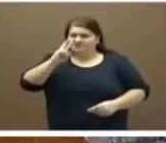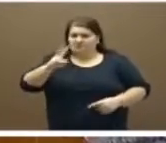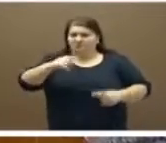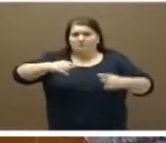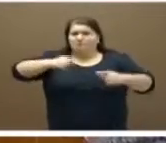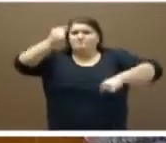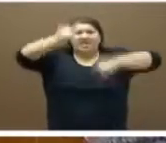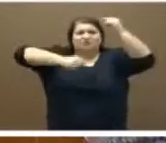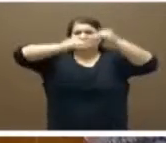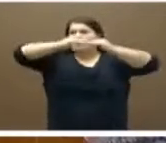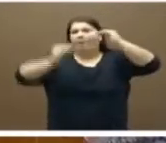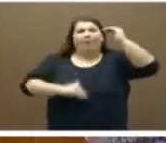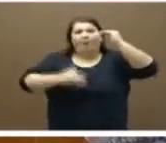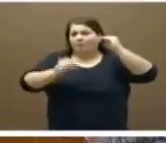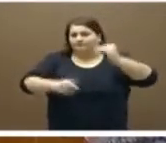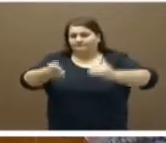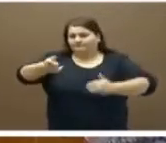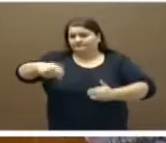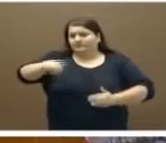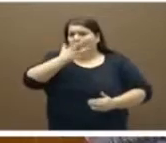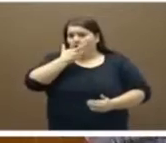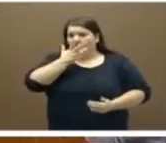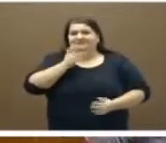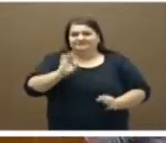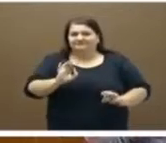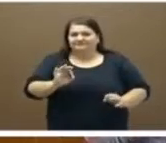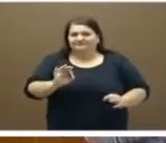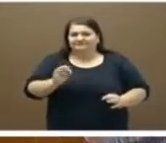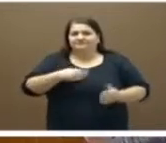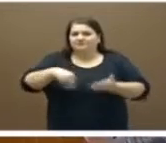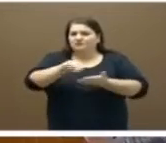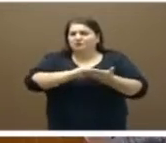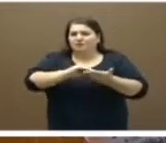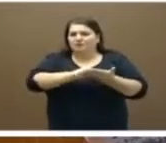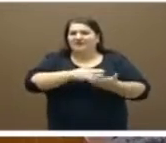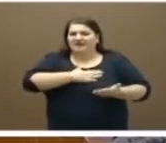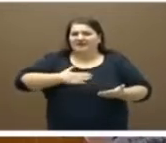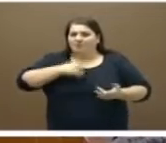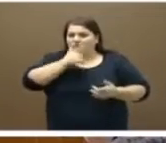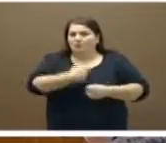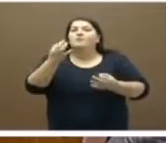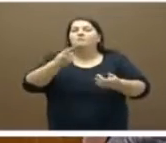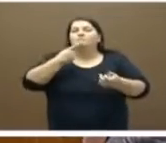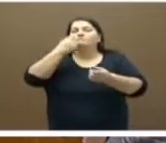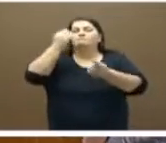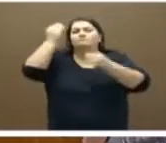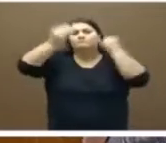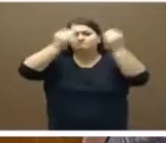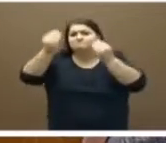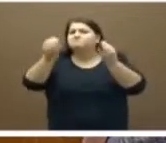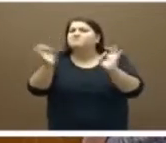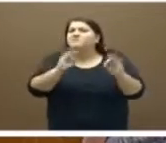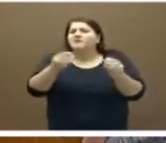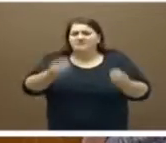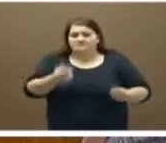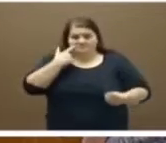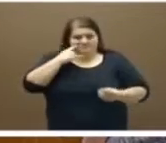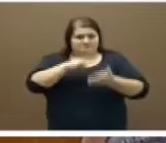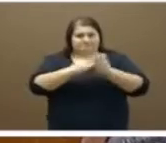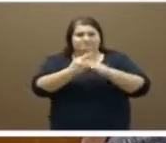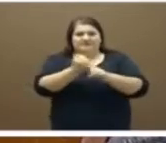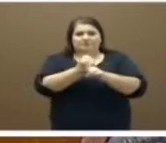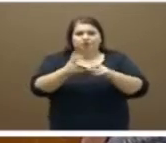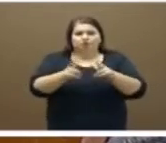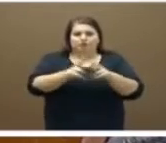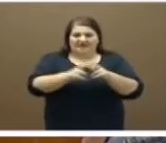presupuestario que bien conoce usted y que estamos intentando resolver porque esa es nuestra obligación. El plan de empleo social